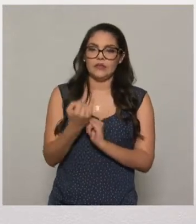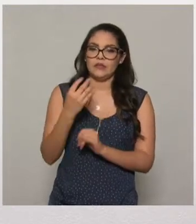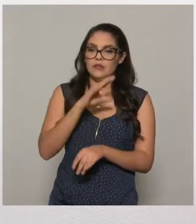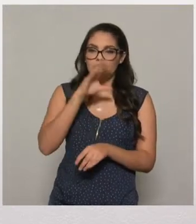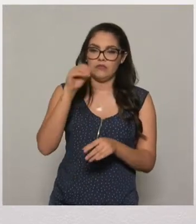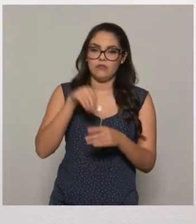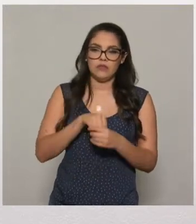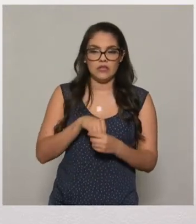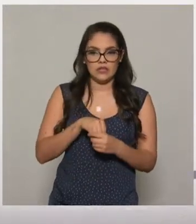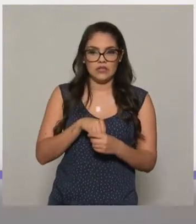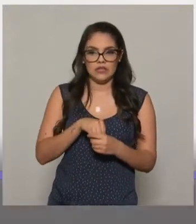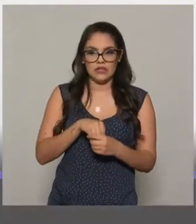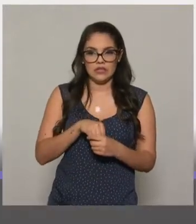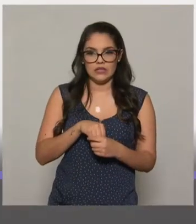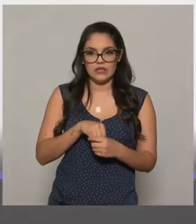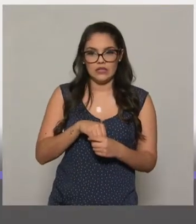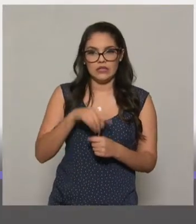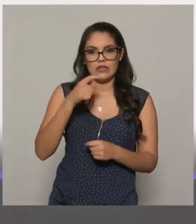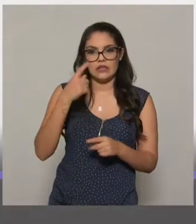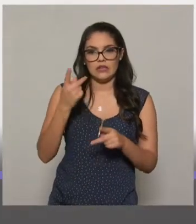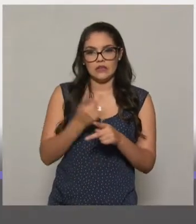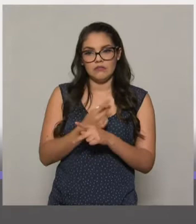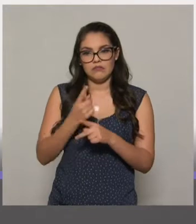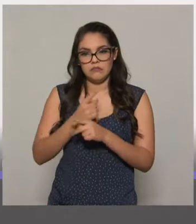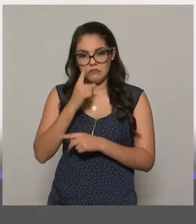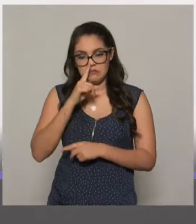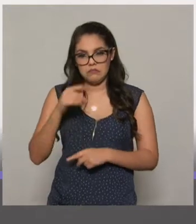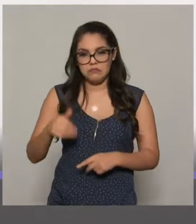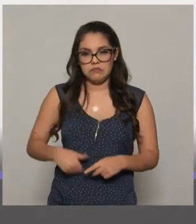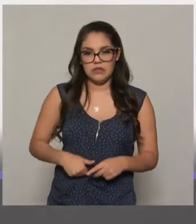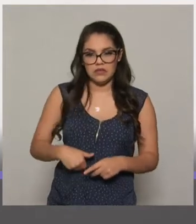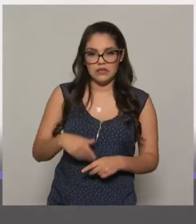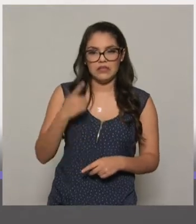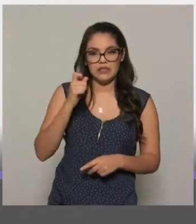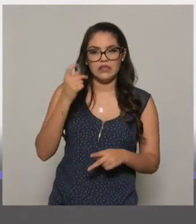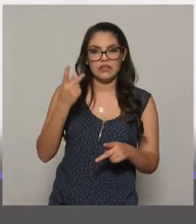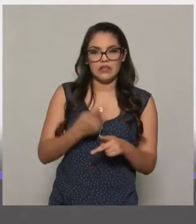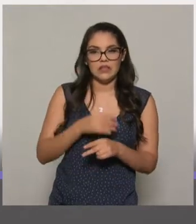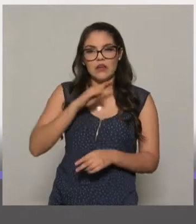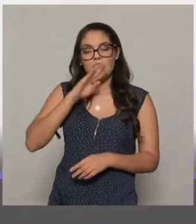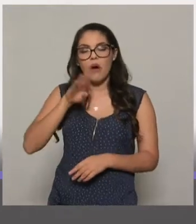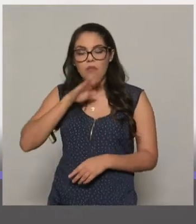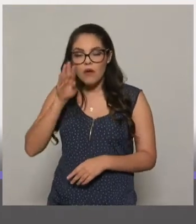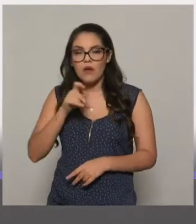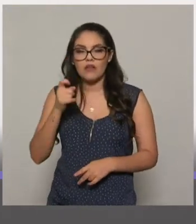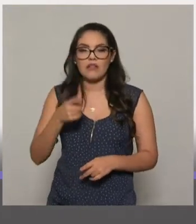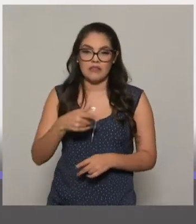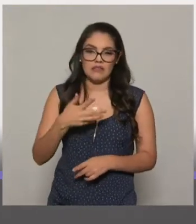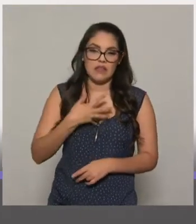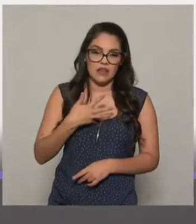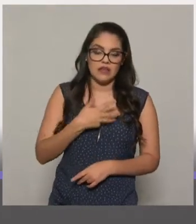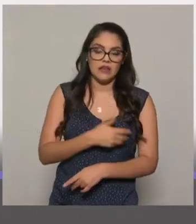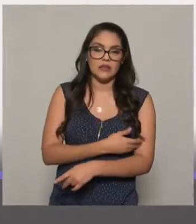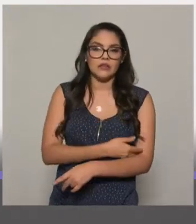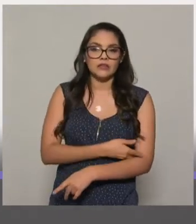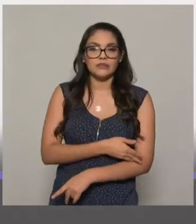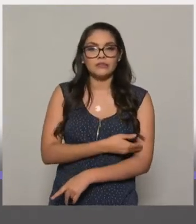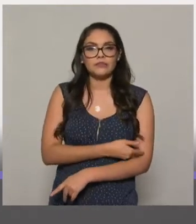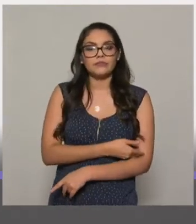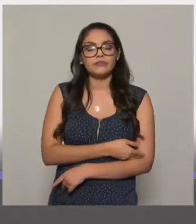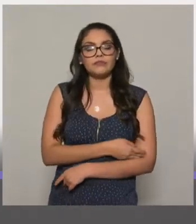el impacto en relación a los accidentes de tránsito en cuestiones de la mortalidad que tienen, pues es